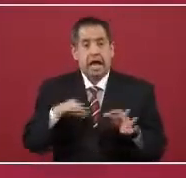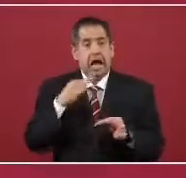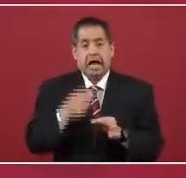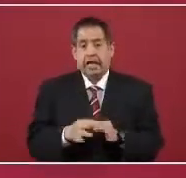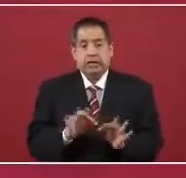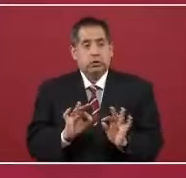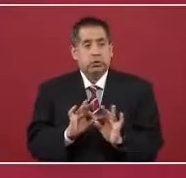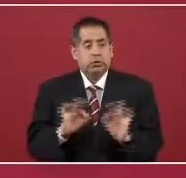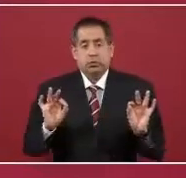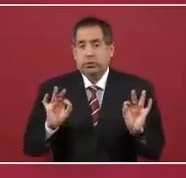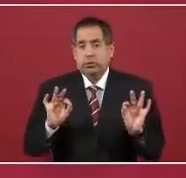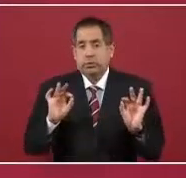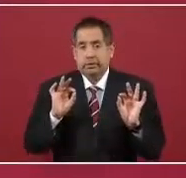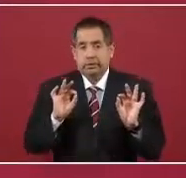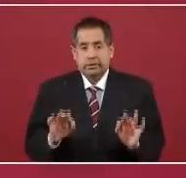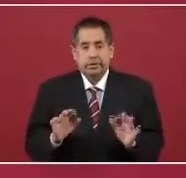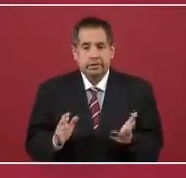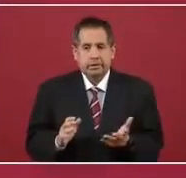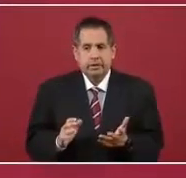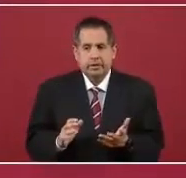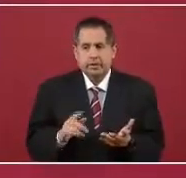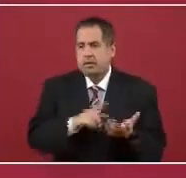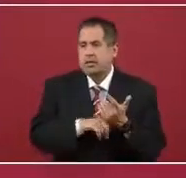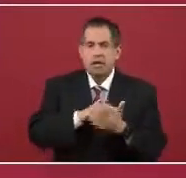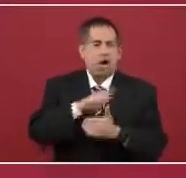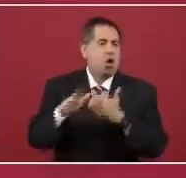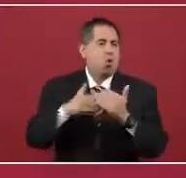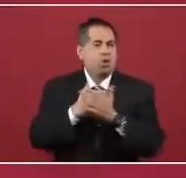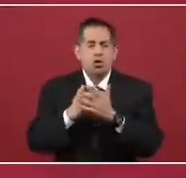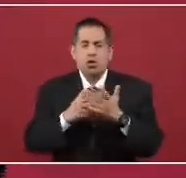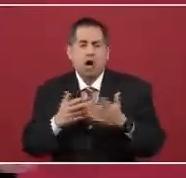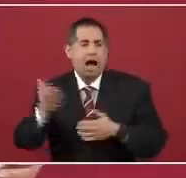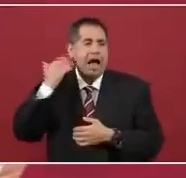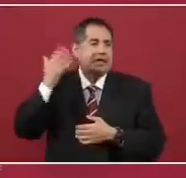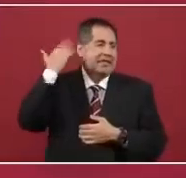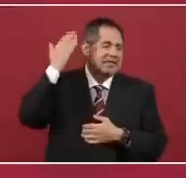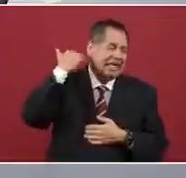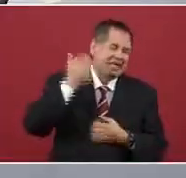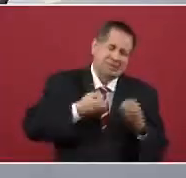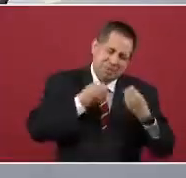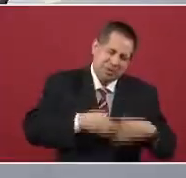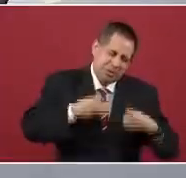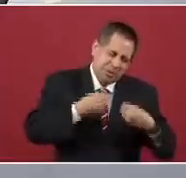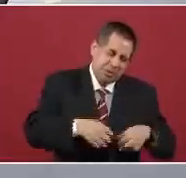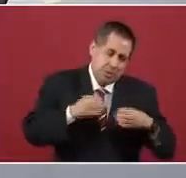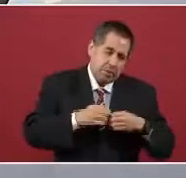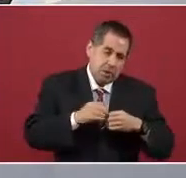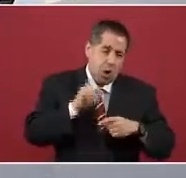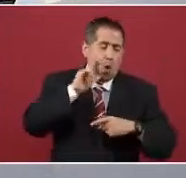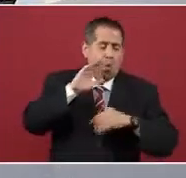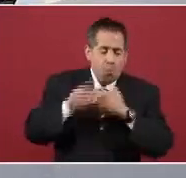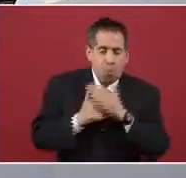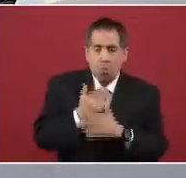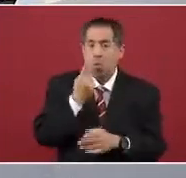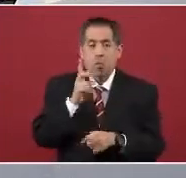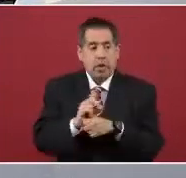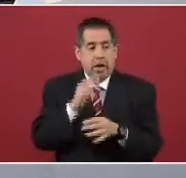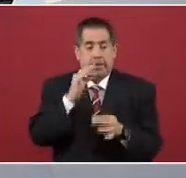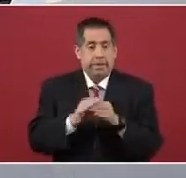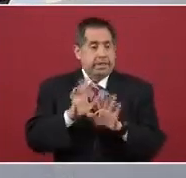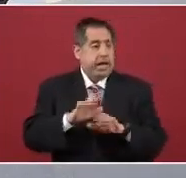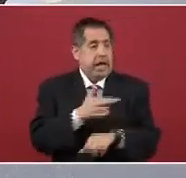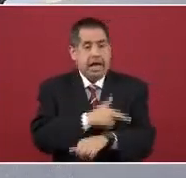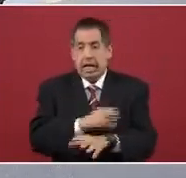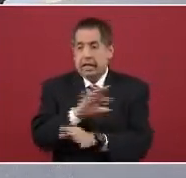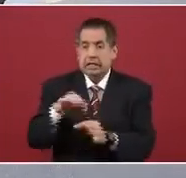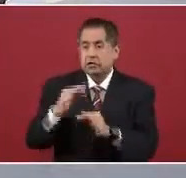a la mañana, pues vamos a lograr recuperar todo lo que se perdió en el periodo neoliberal, porque